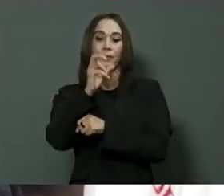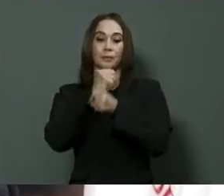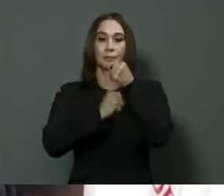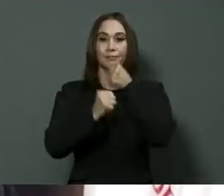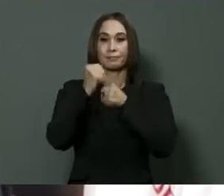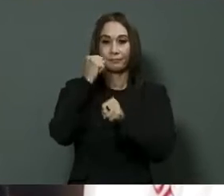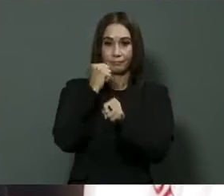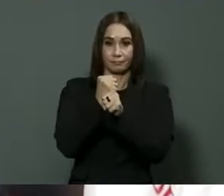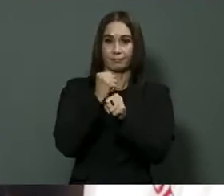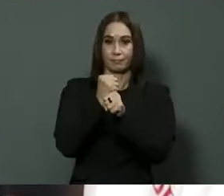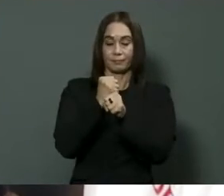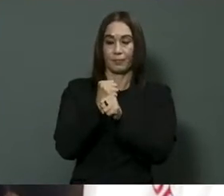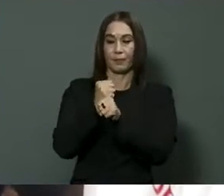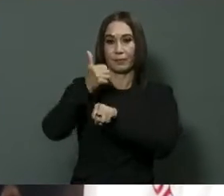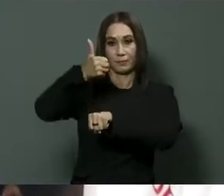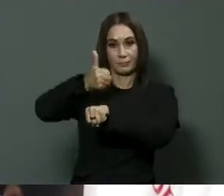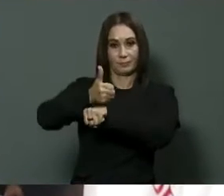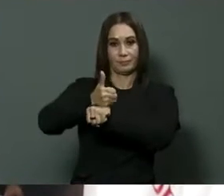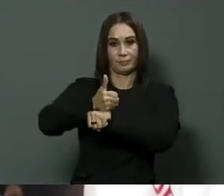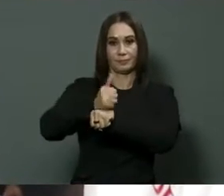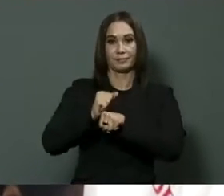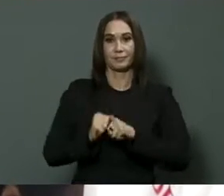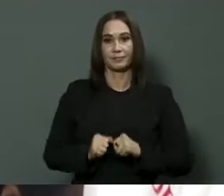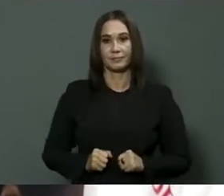años de su fundación.